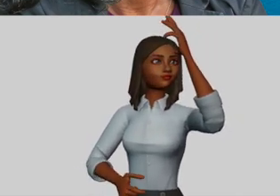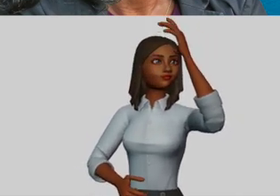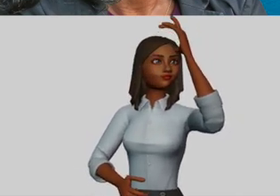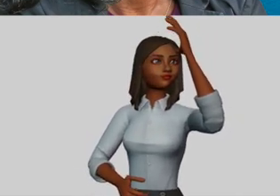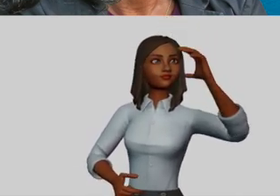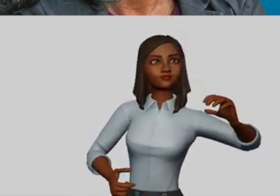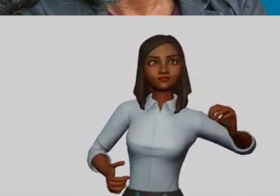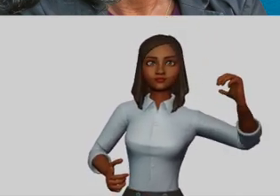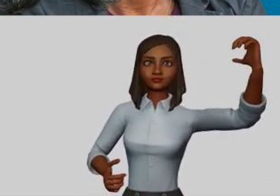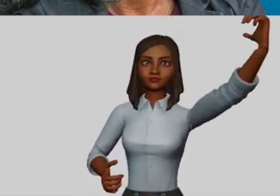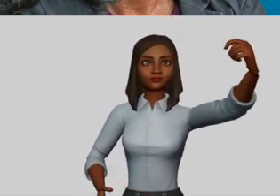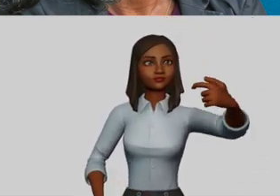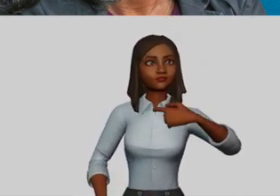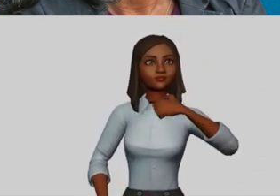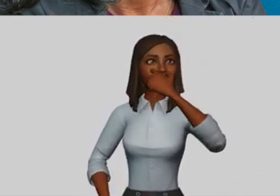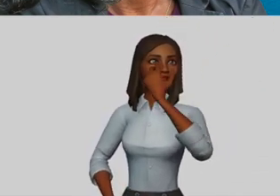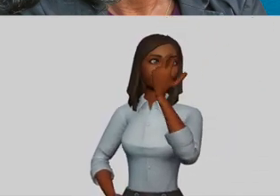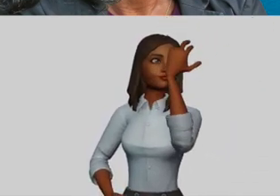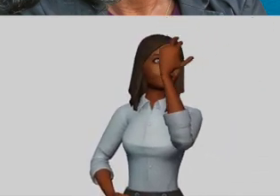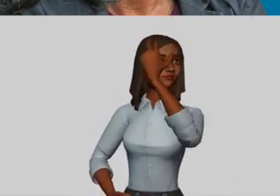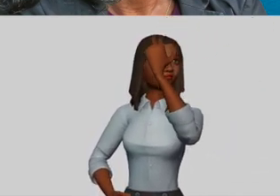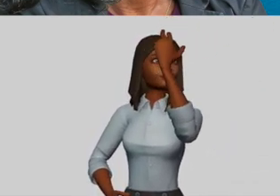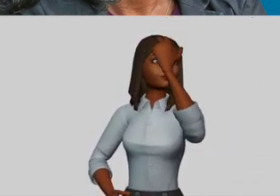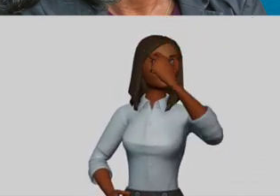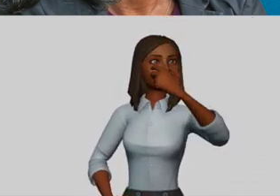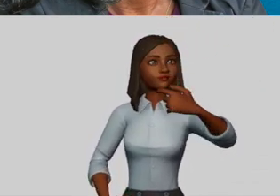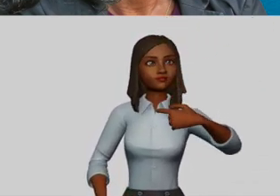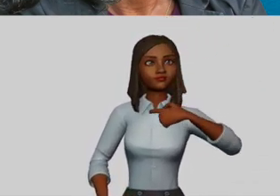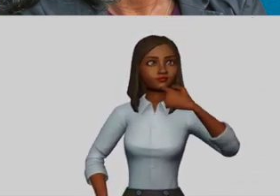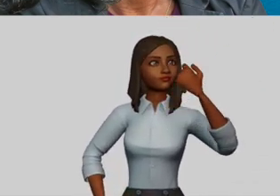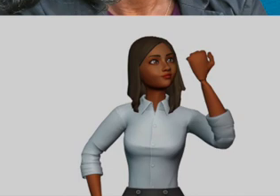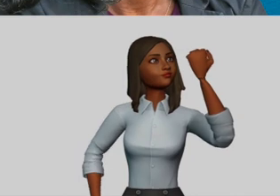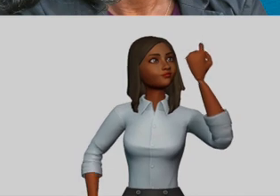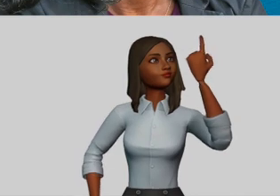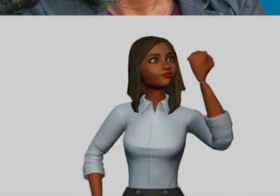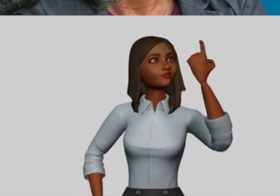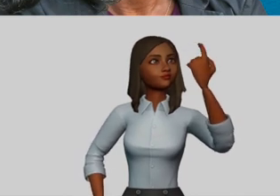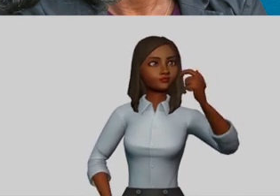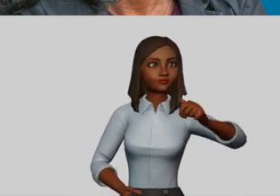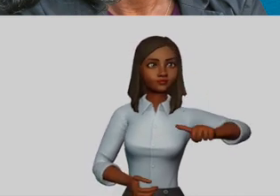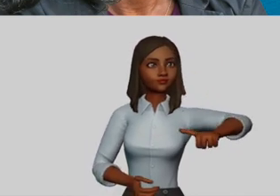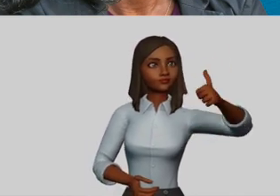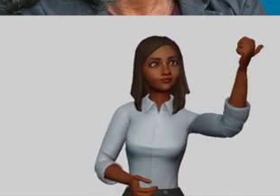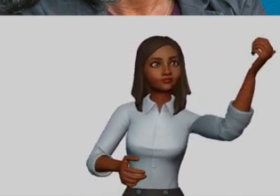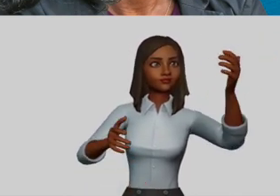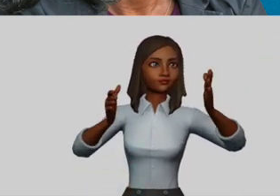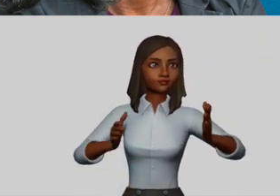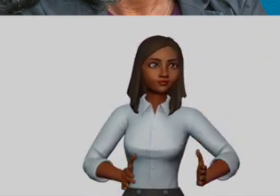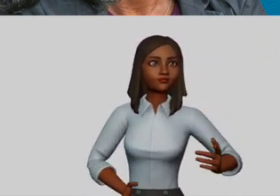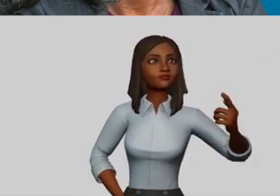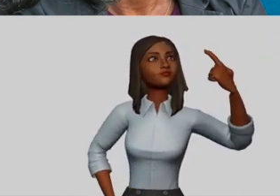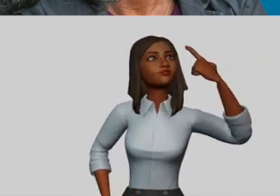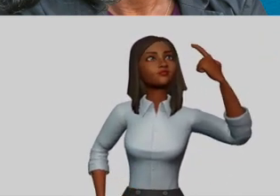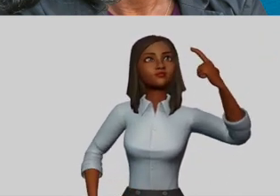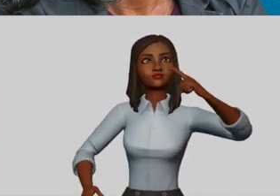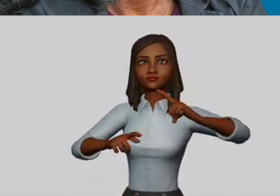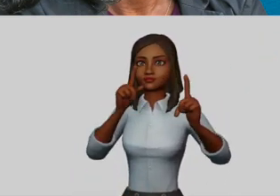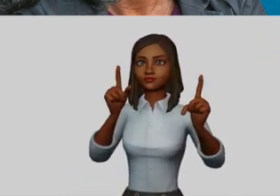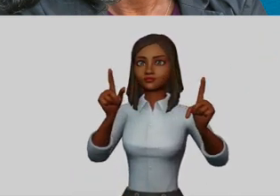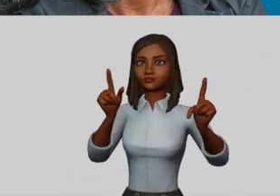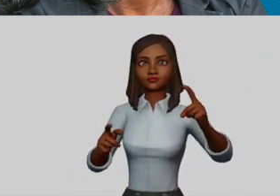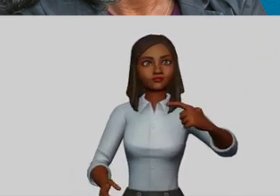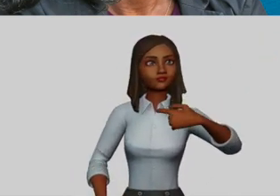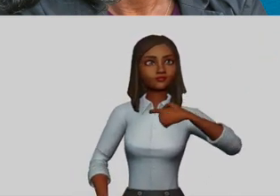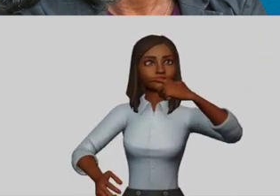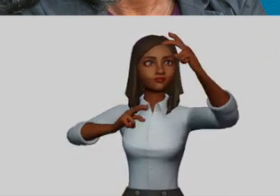es mía o es impuesta? Entonces eso es un regalo, porque tú empiezas a descubrirte, tú empiezas a evolucionar, y ahí es que tú empiezas